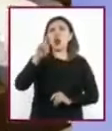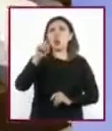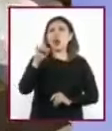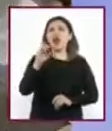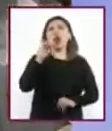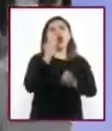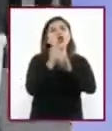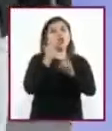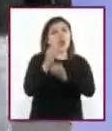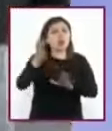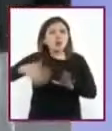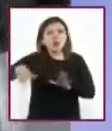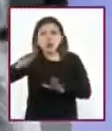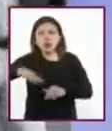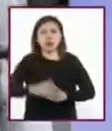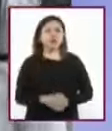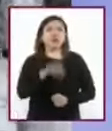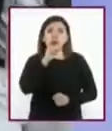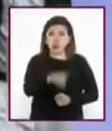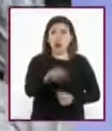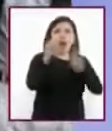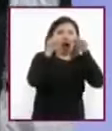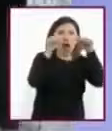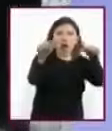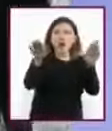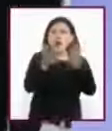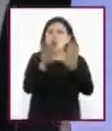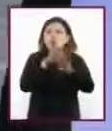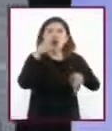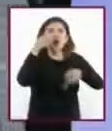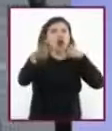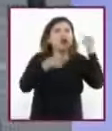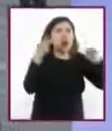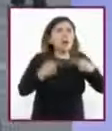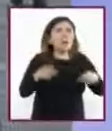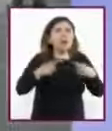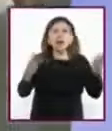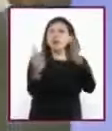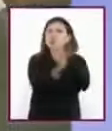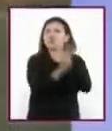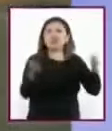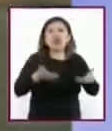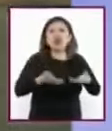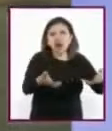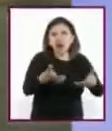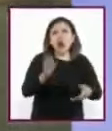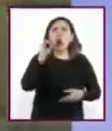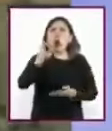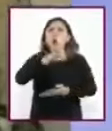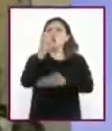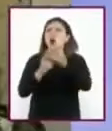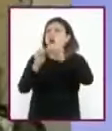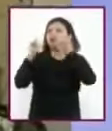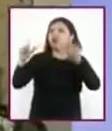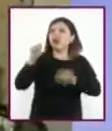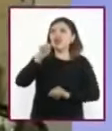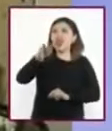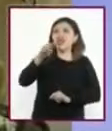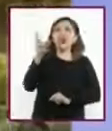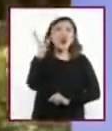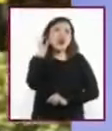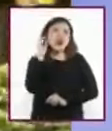internet. También poniendo atención a la forma en que habla la gente en la calle, en los programas de televisión o de